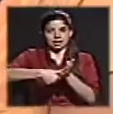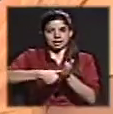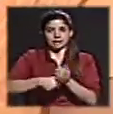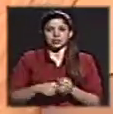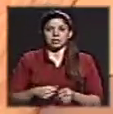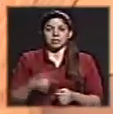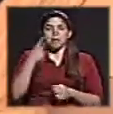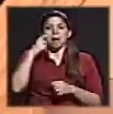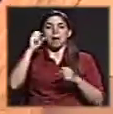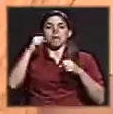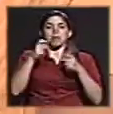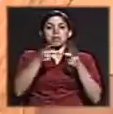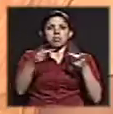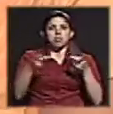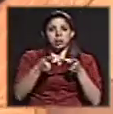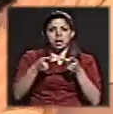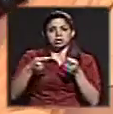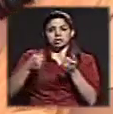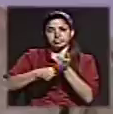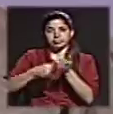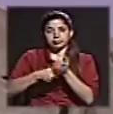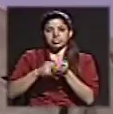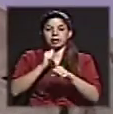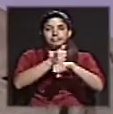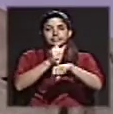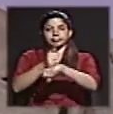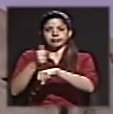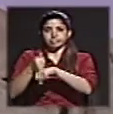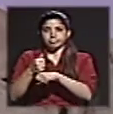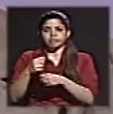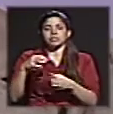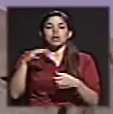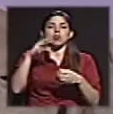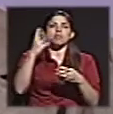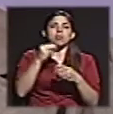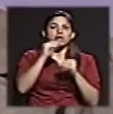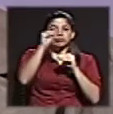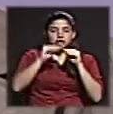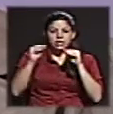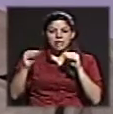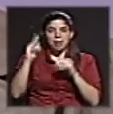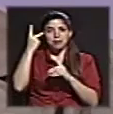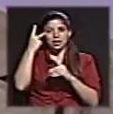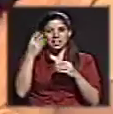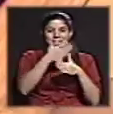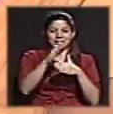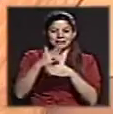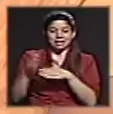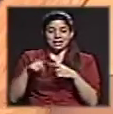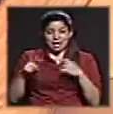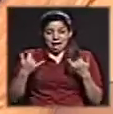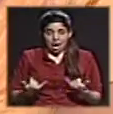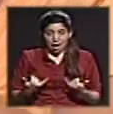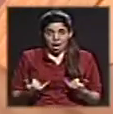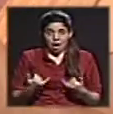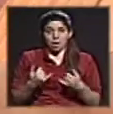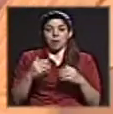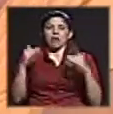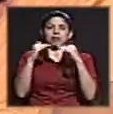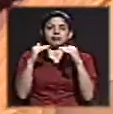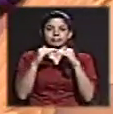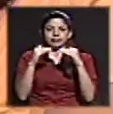por llegar a cargo de elección popular. Ahí se establecieron las cuotas de participación política y ya más en este presente siglo, la paridad, es